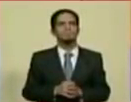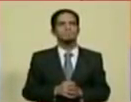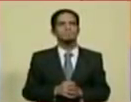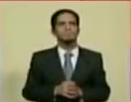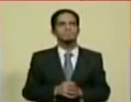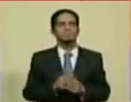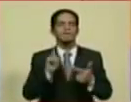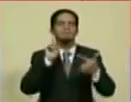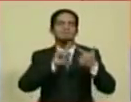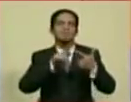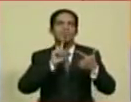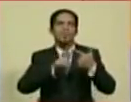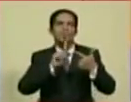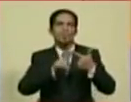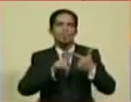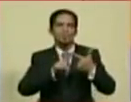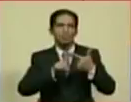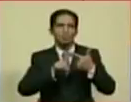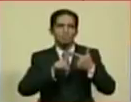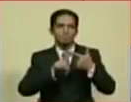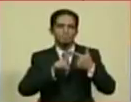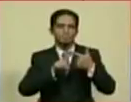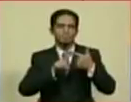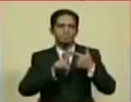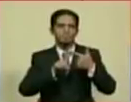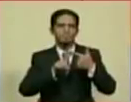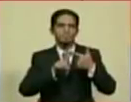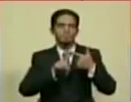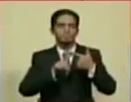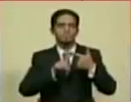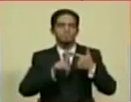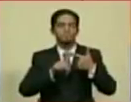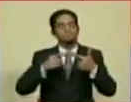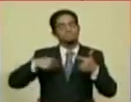En segundo lugar, hemos decidido